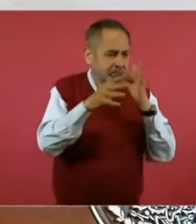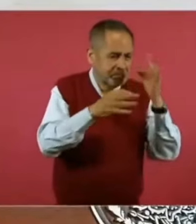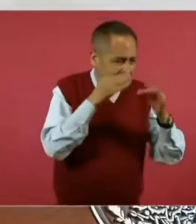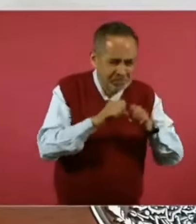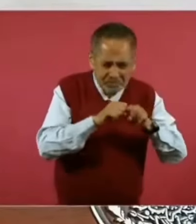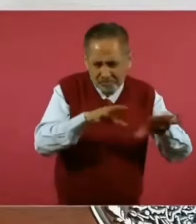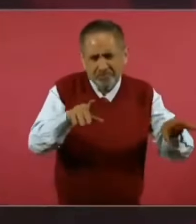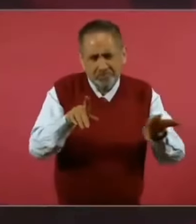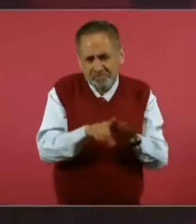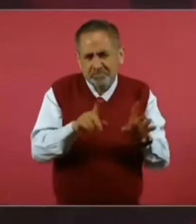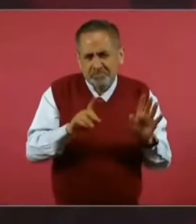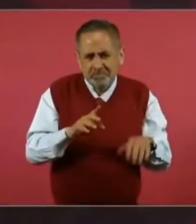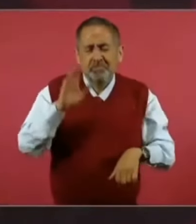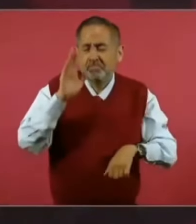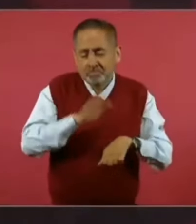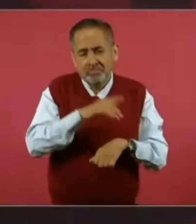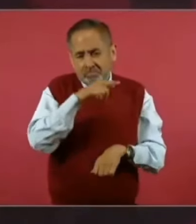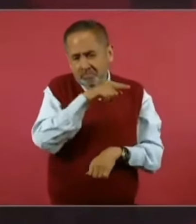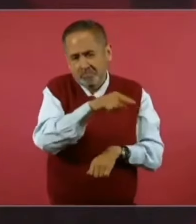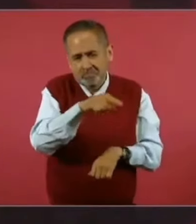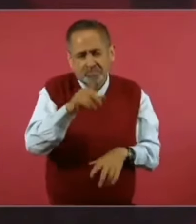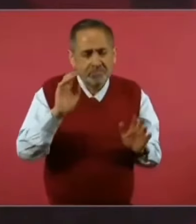escrita más